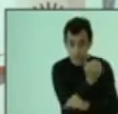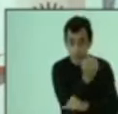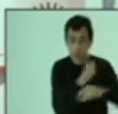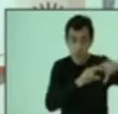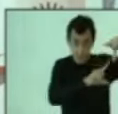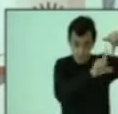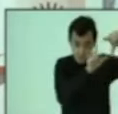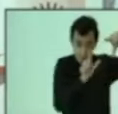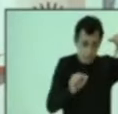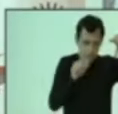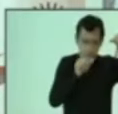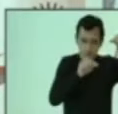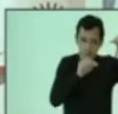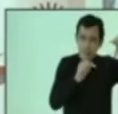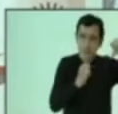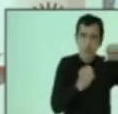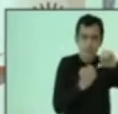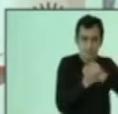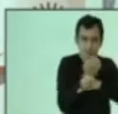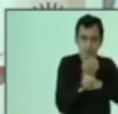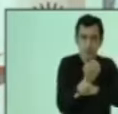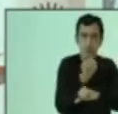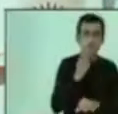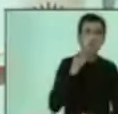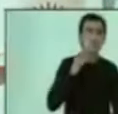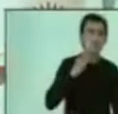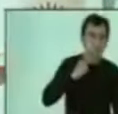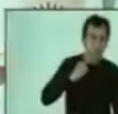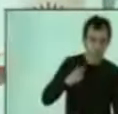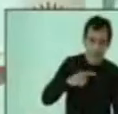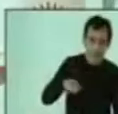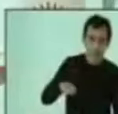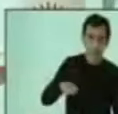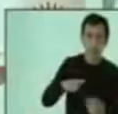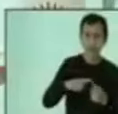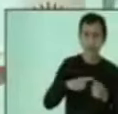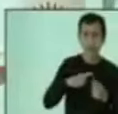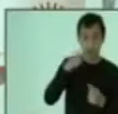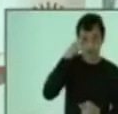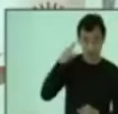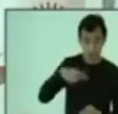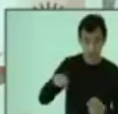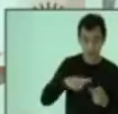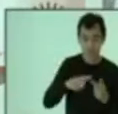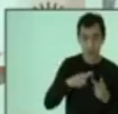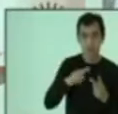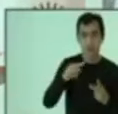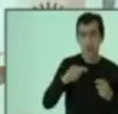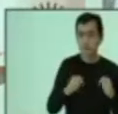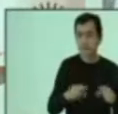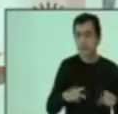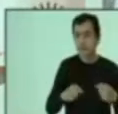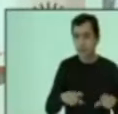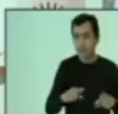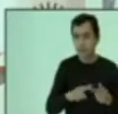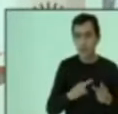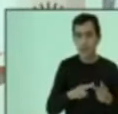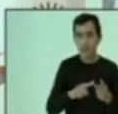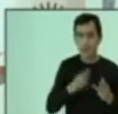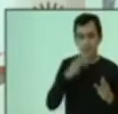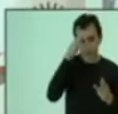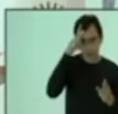centro de México. Hablamos de Zacatecas, Tlaxcala e Hidalgo.